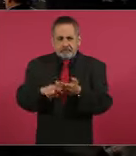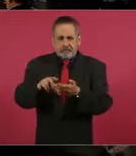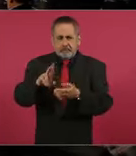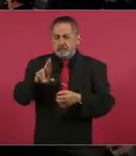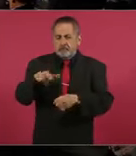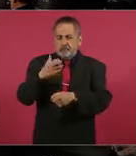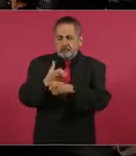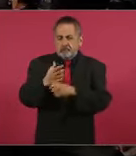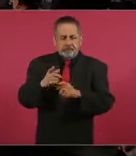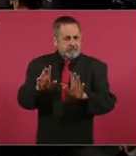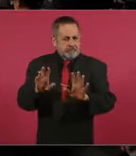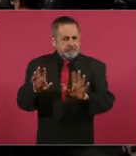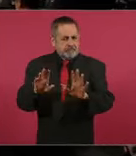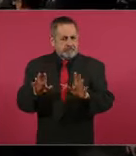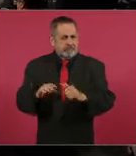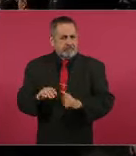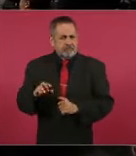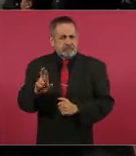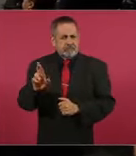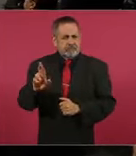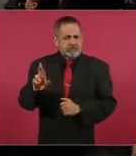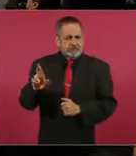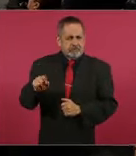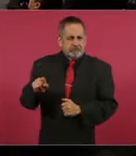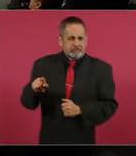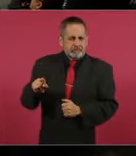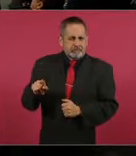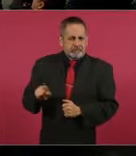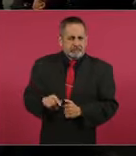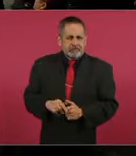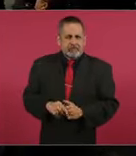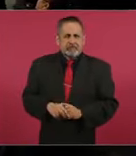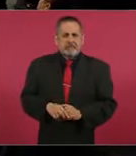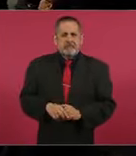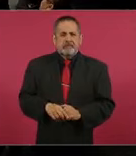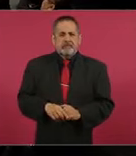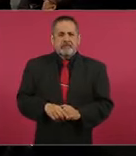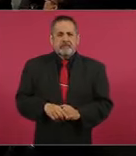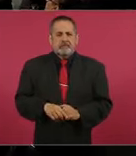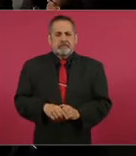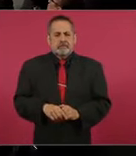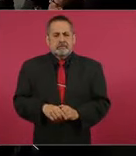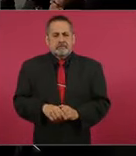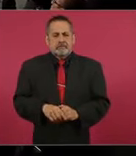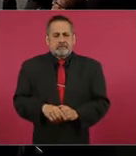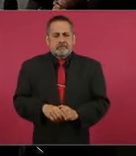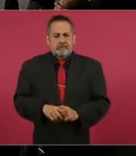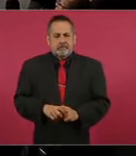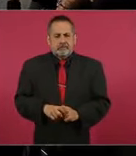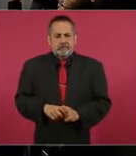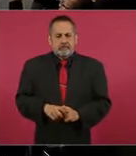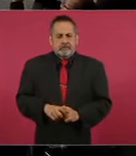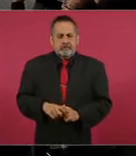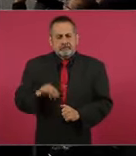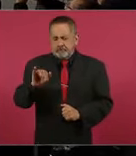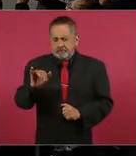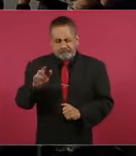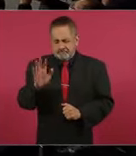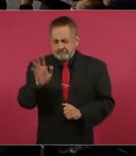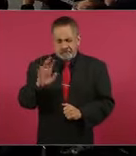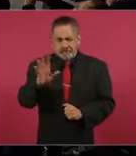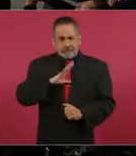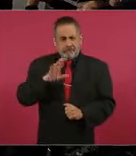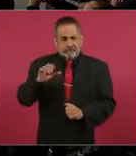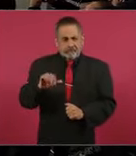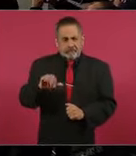republicanos. Trump está arriba. Ese es es un pulso de todas las encuestas de Estados Unidos. Sí, pero hay